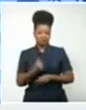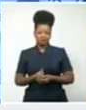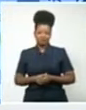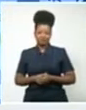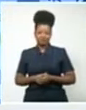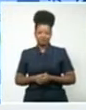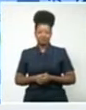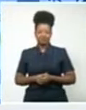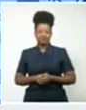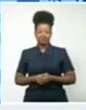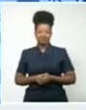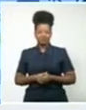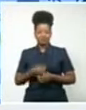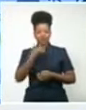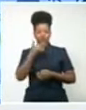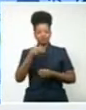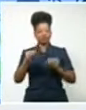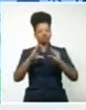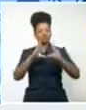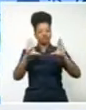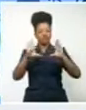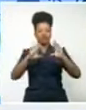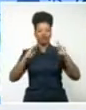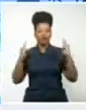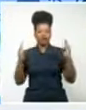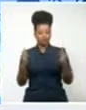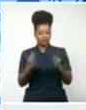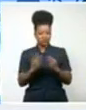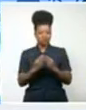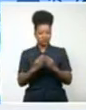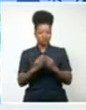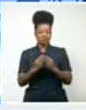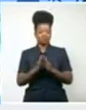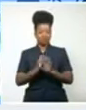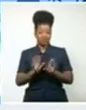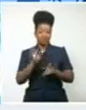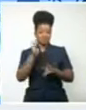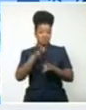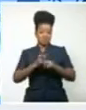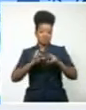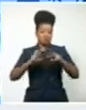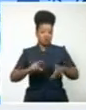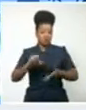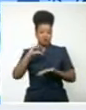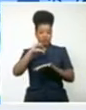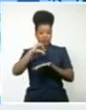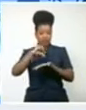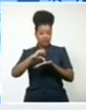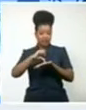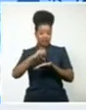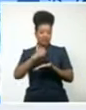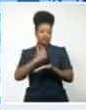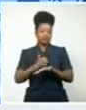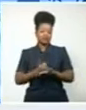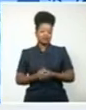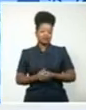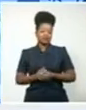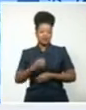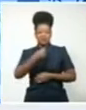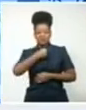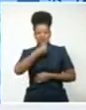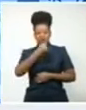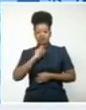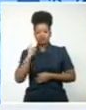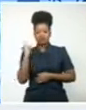Buenos días, Agdiel, y todos los que nos siguen. Sean bienvenidos una vez más a la sede del Centro de Prensa Internacional del Ministerio de